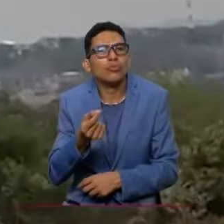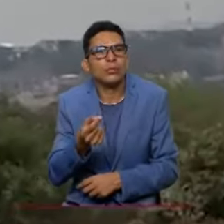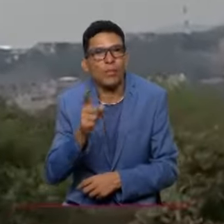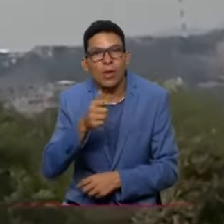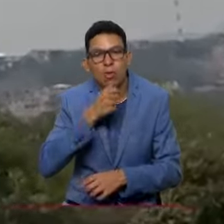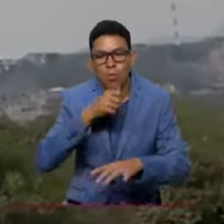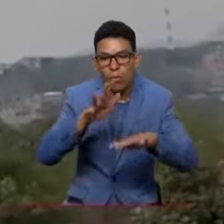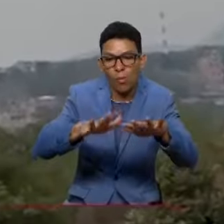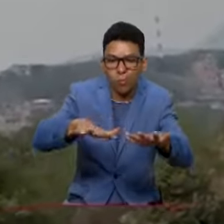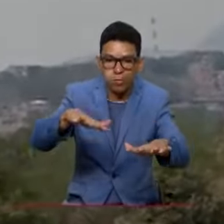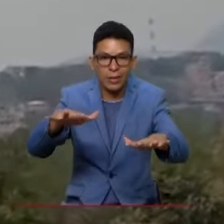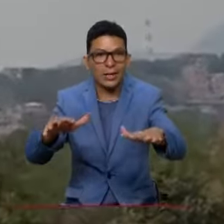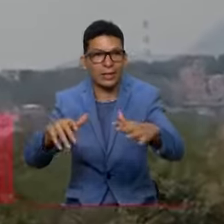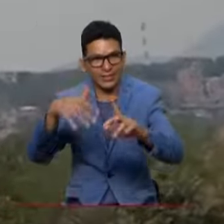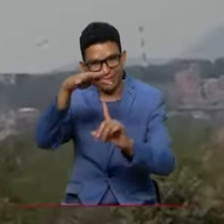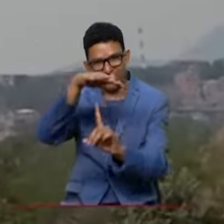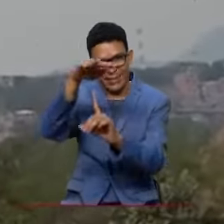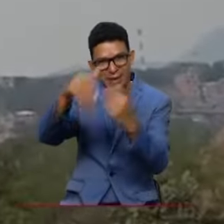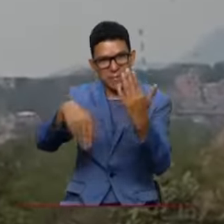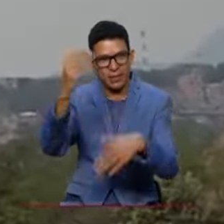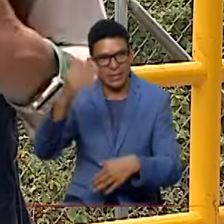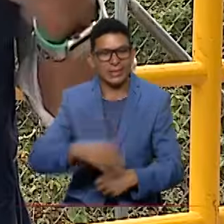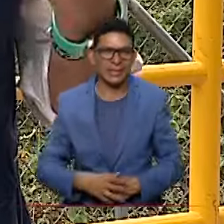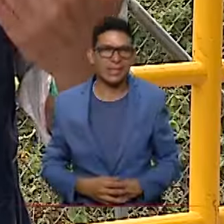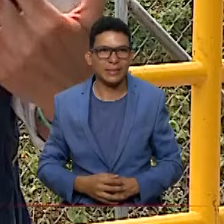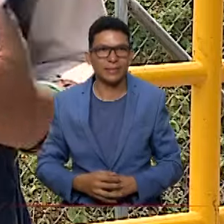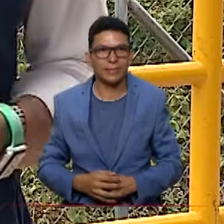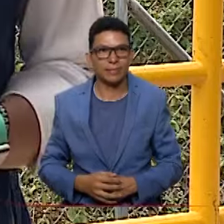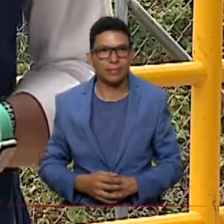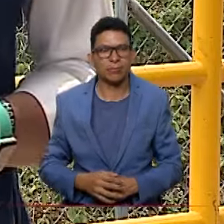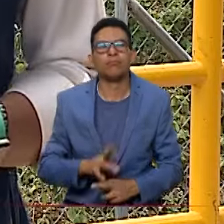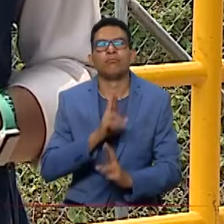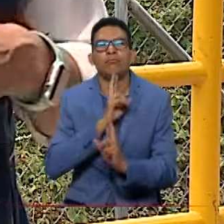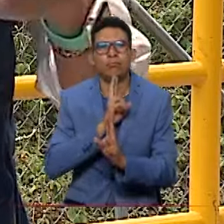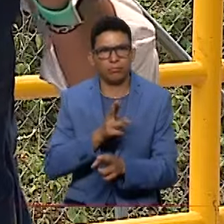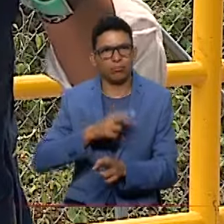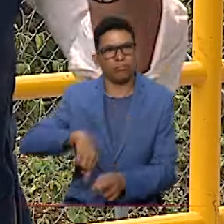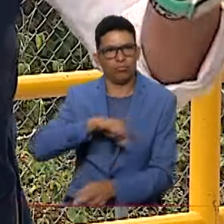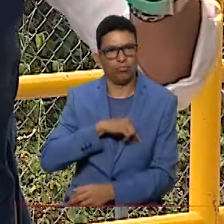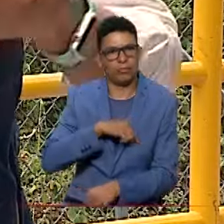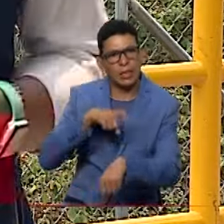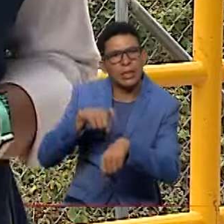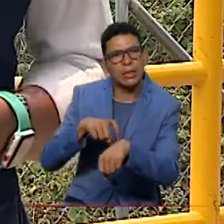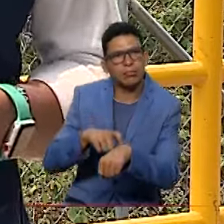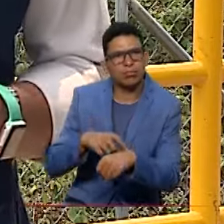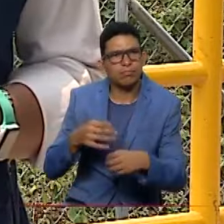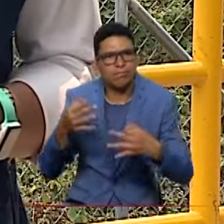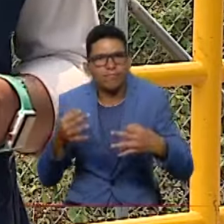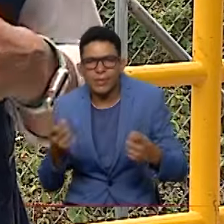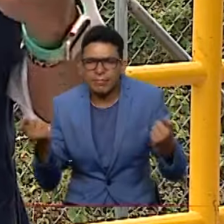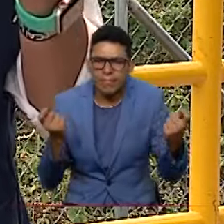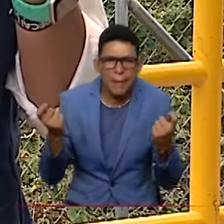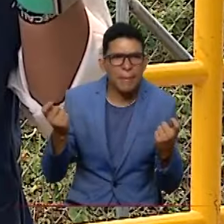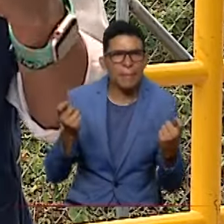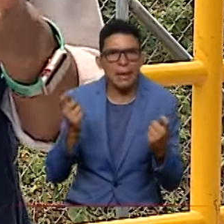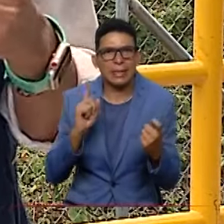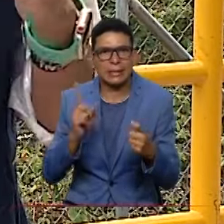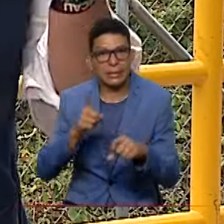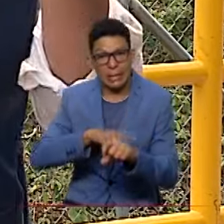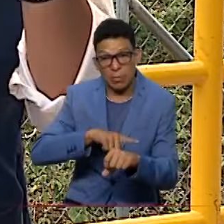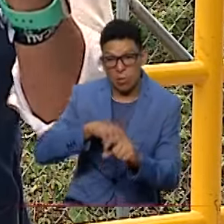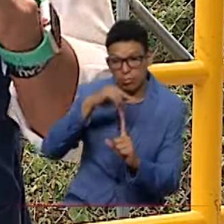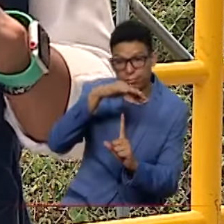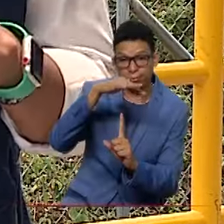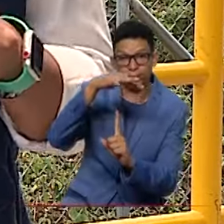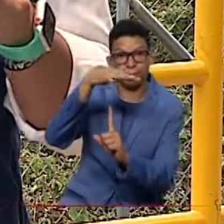piscinas que abastecen a la aeronave. La respuesta que estamos dando, los tiempos que se toma el